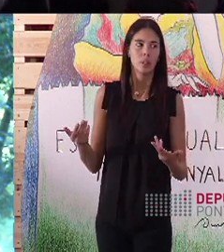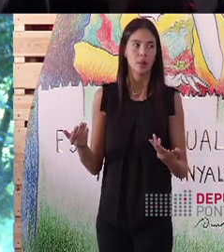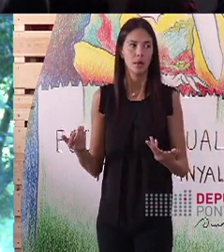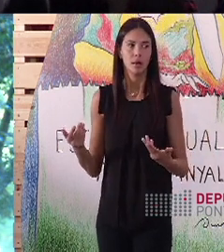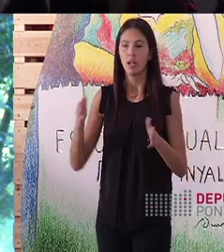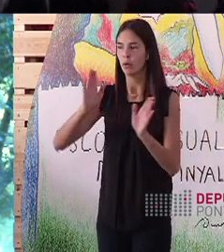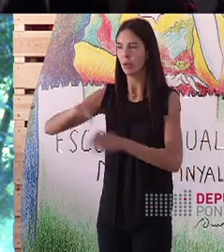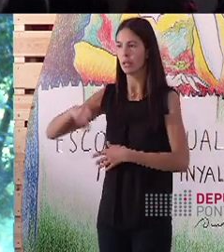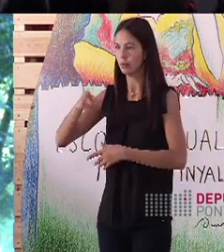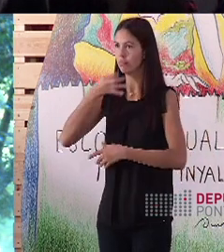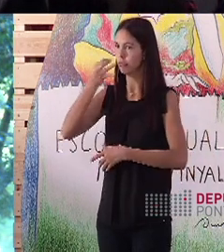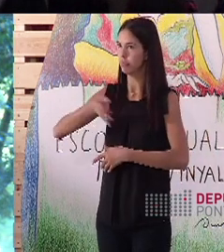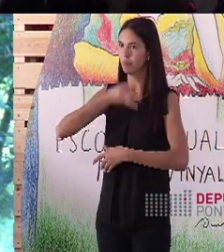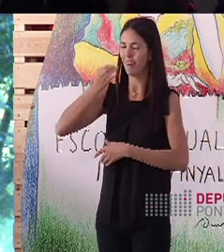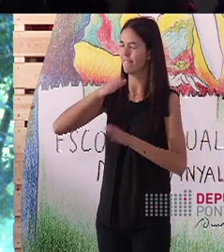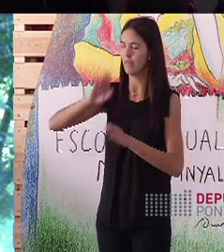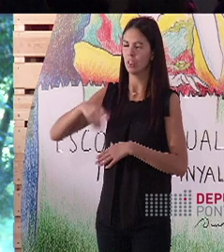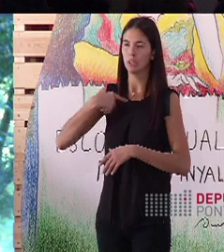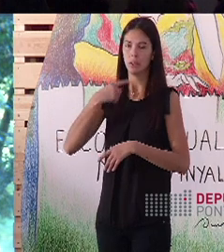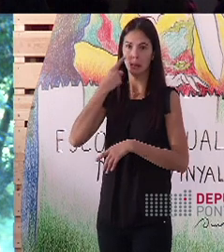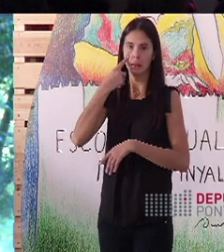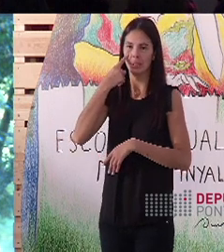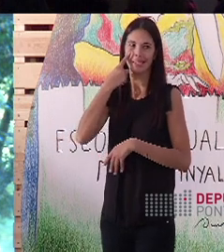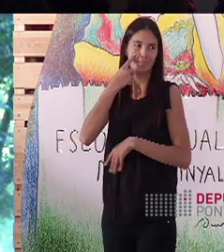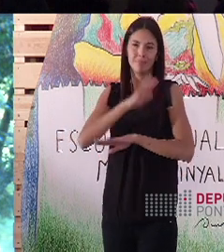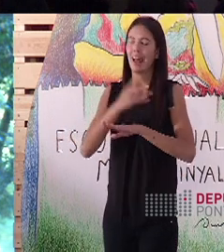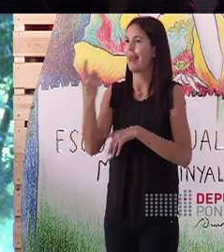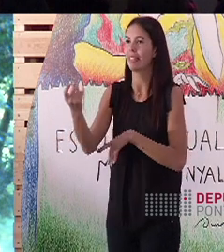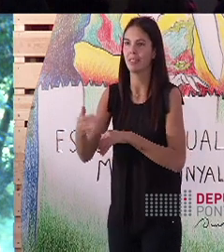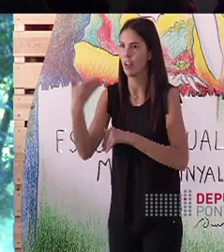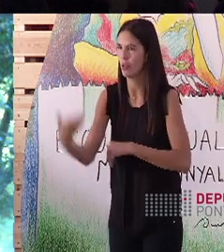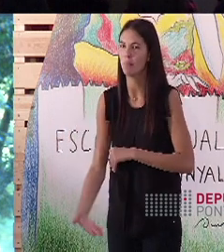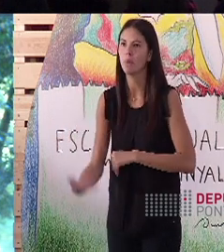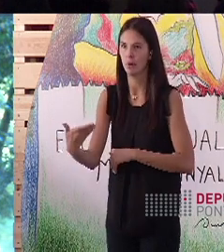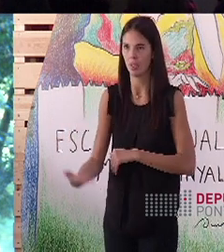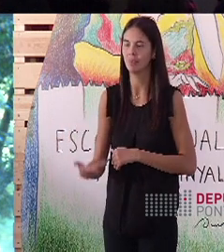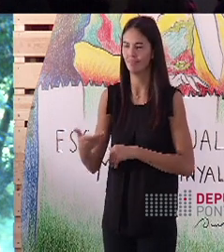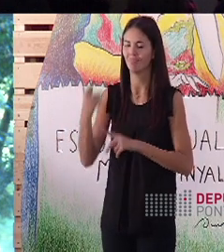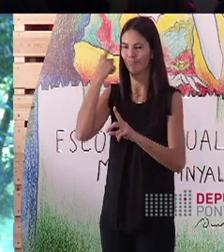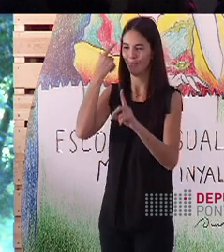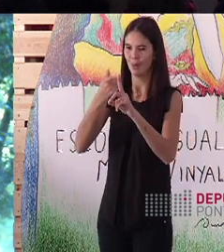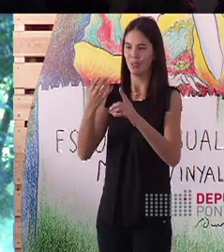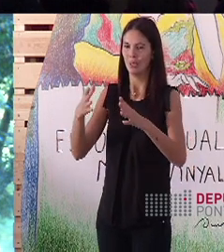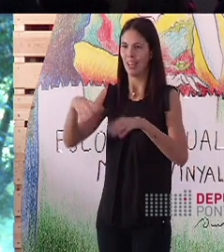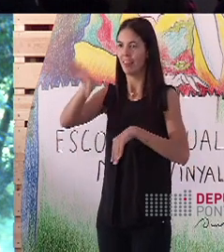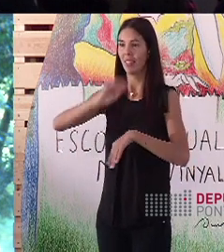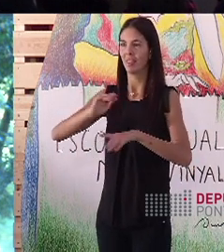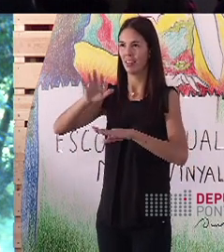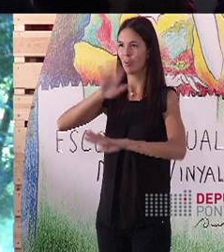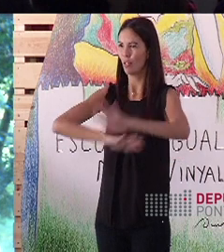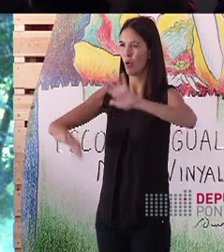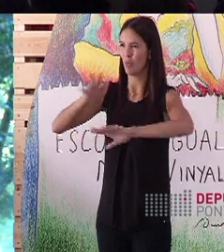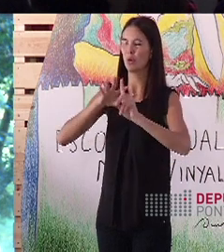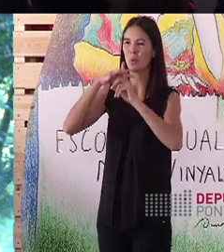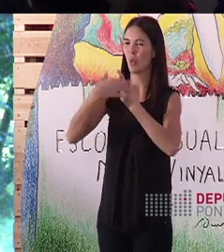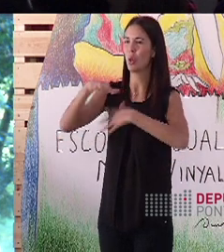este final da túa charla pareceume absolutamente necesario para entender a tremenda complexidade de todo isto e